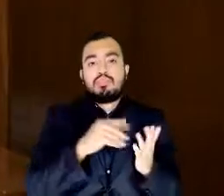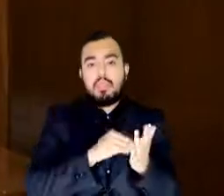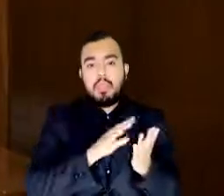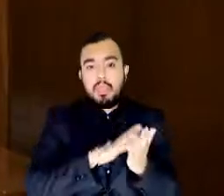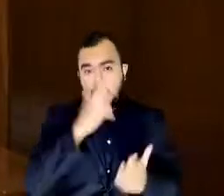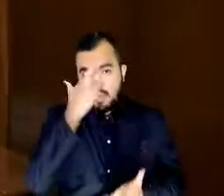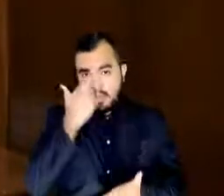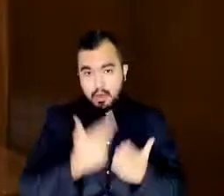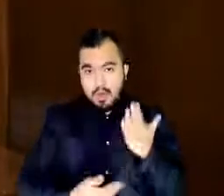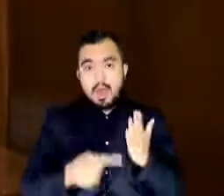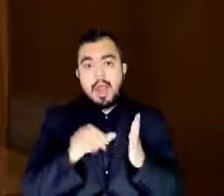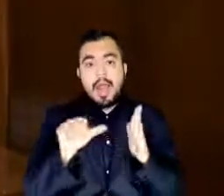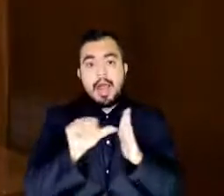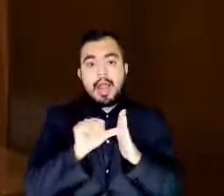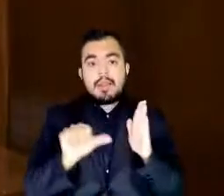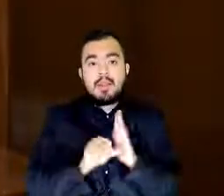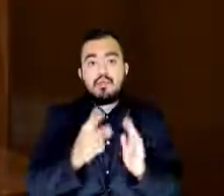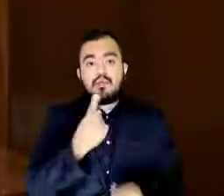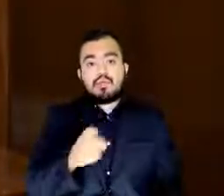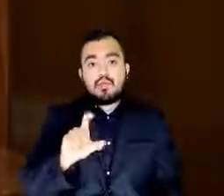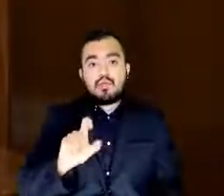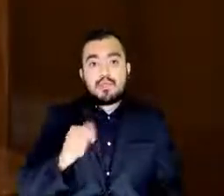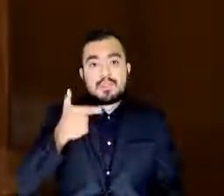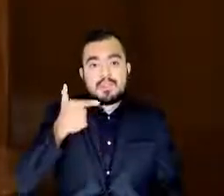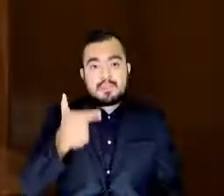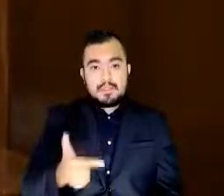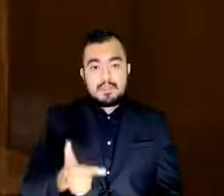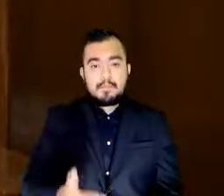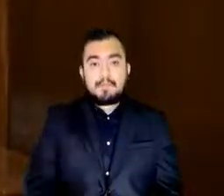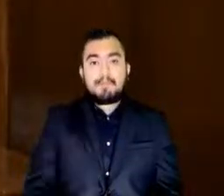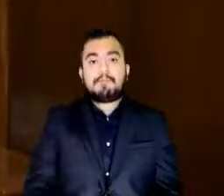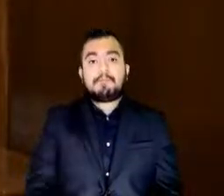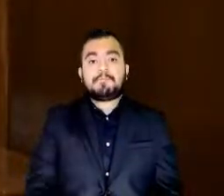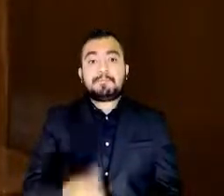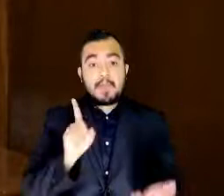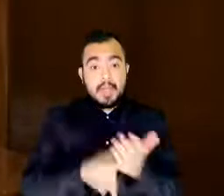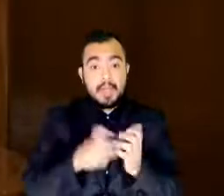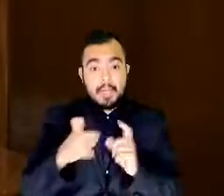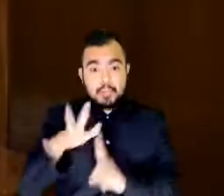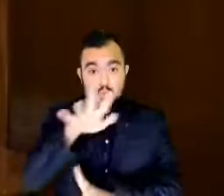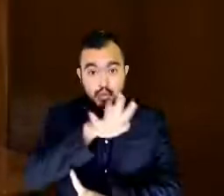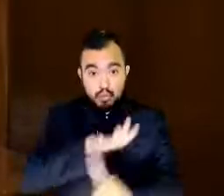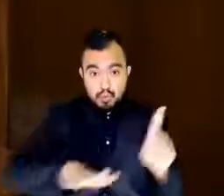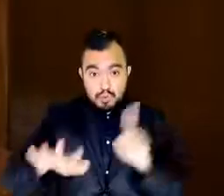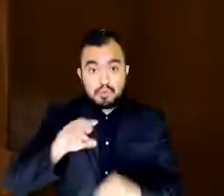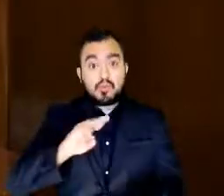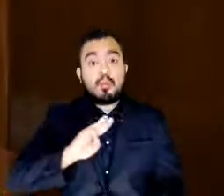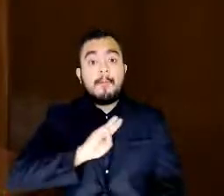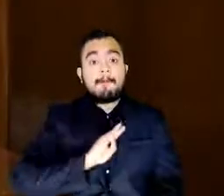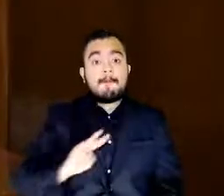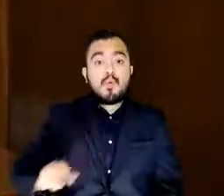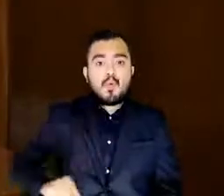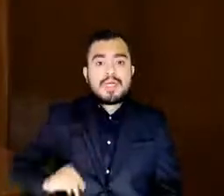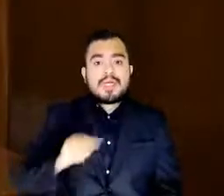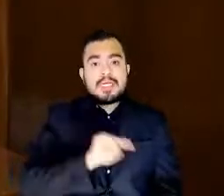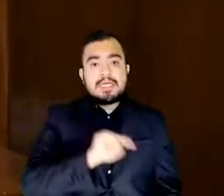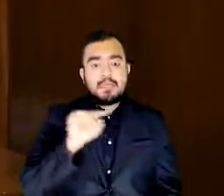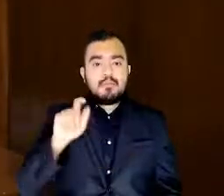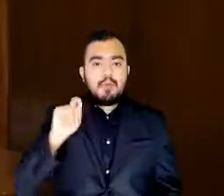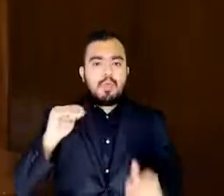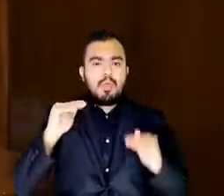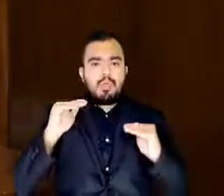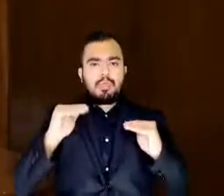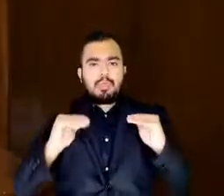el artículo 127. Bajo este contexto, en los municipios es desproporcionar